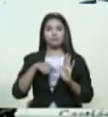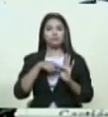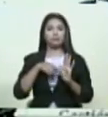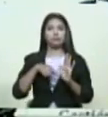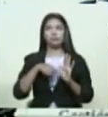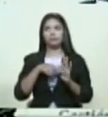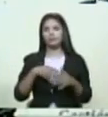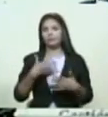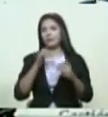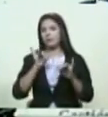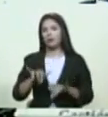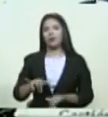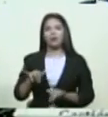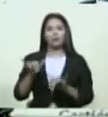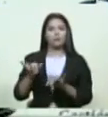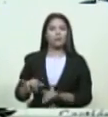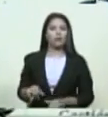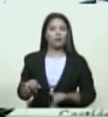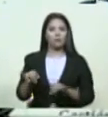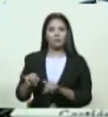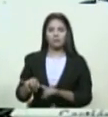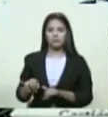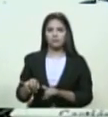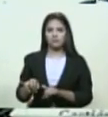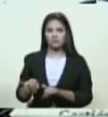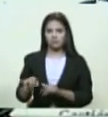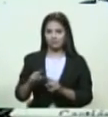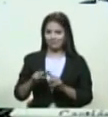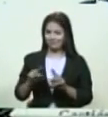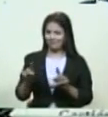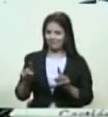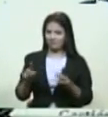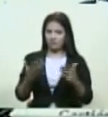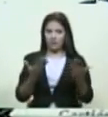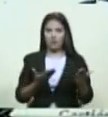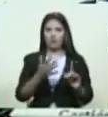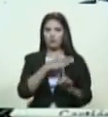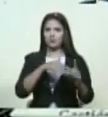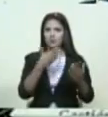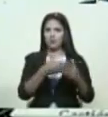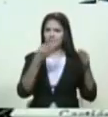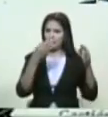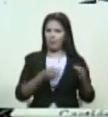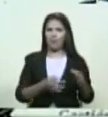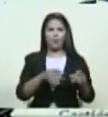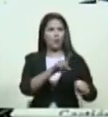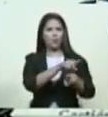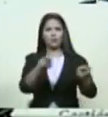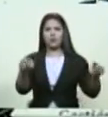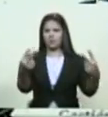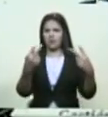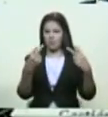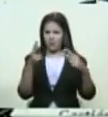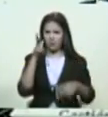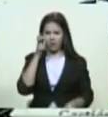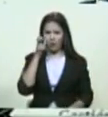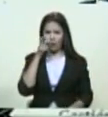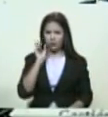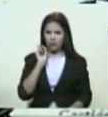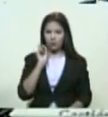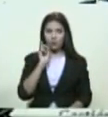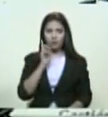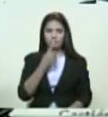repeticiones y repeticiones. Una cosa es esa, y otra es esta realidad que yo estoy seguro quienes están escuchándome y viéndome